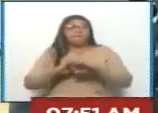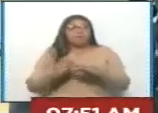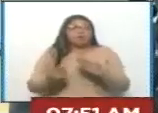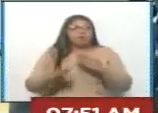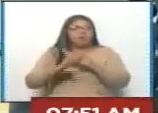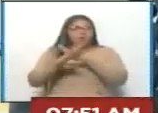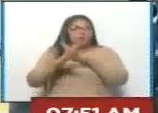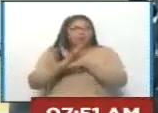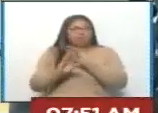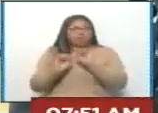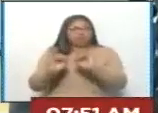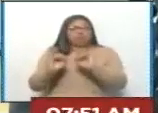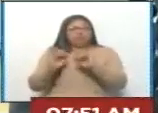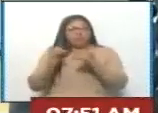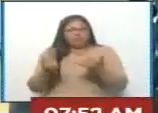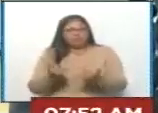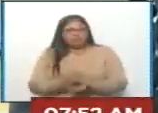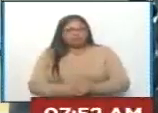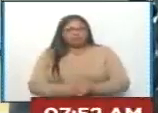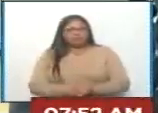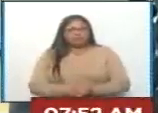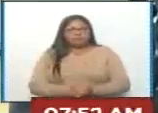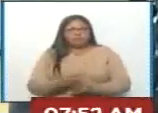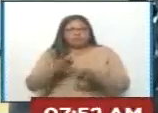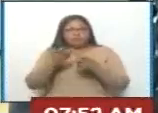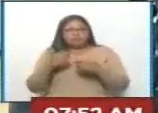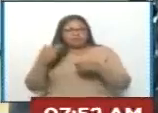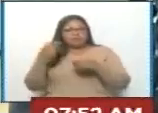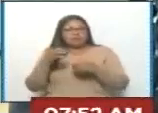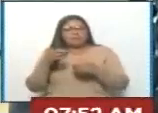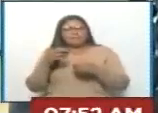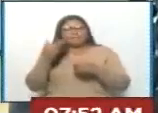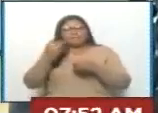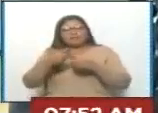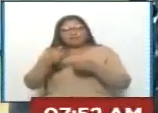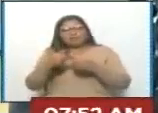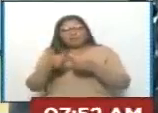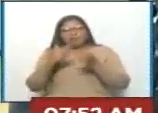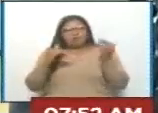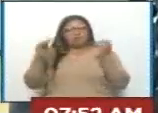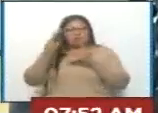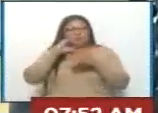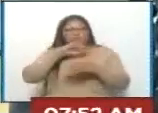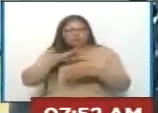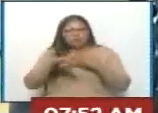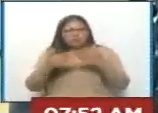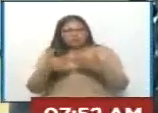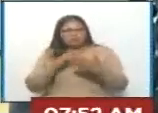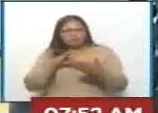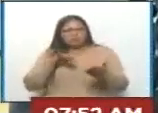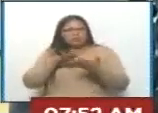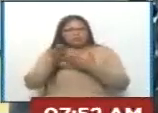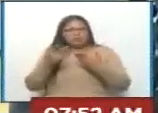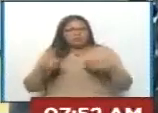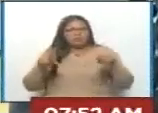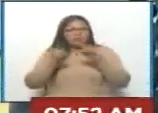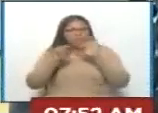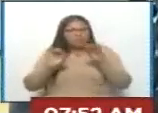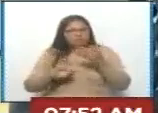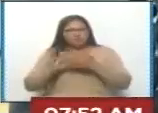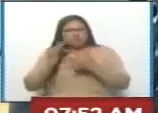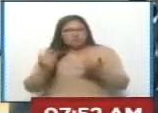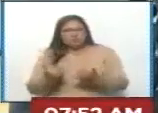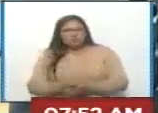ha impedido que los ingresos petroleros lleguen a los niveles históricos que nos garantizaban a nosotros el